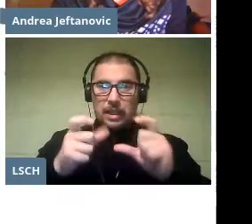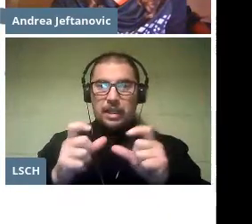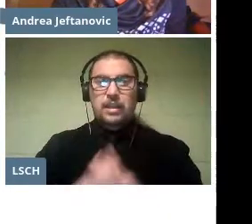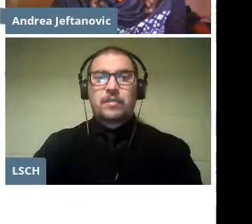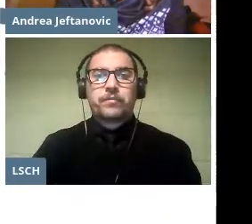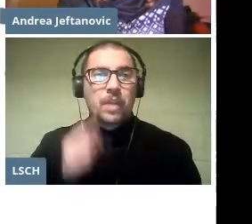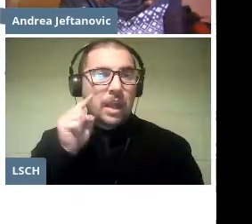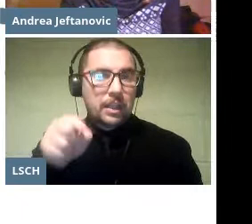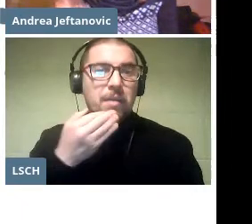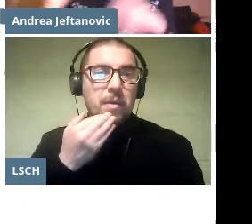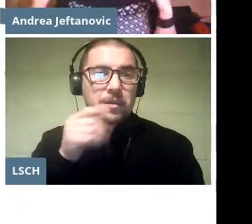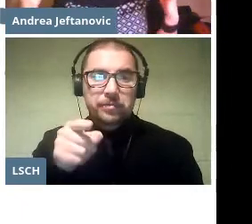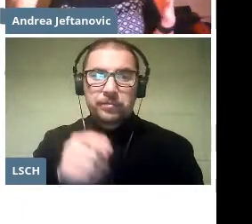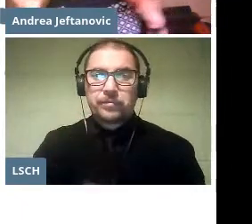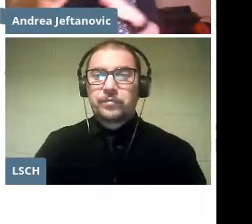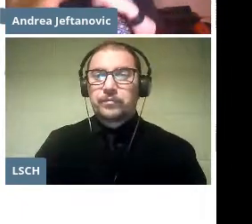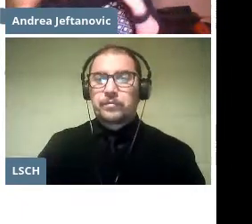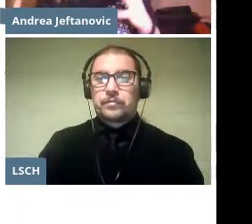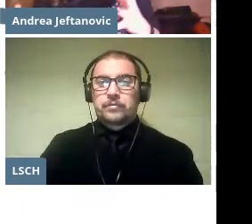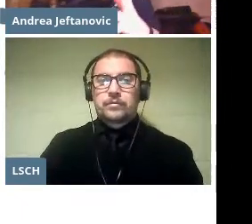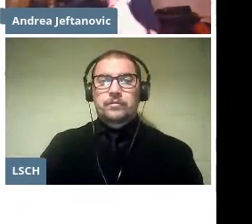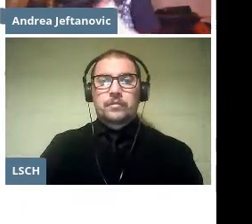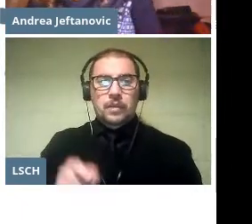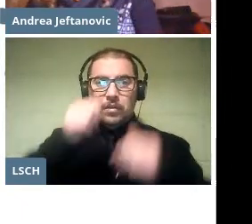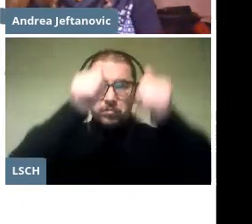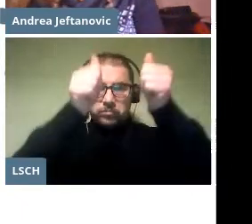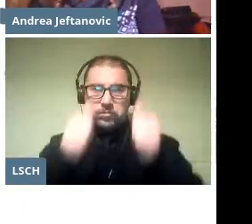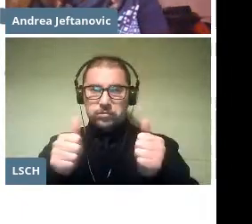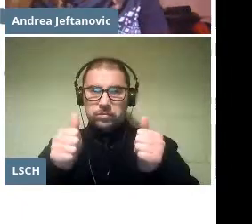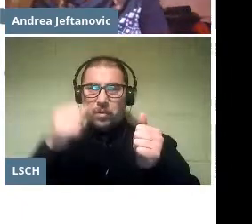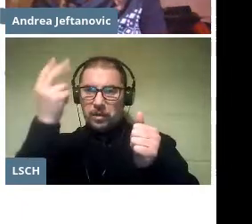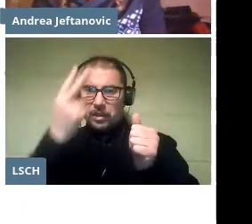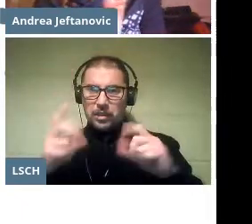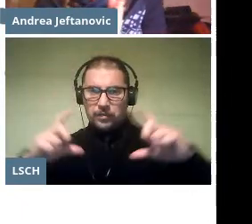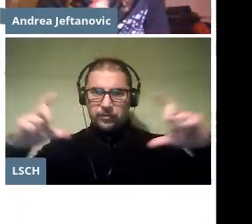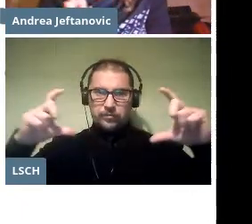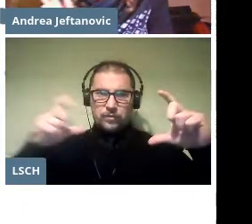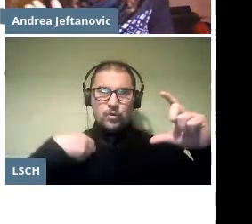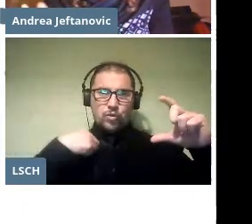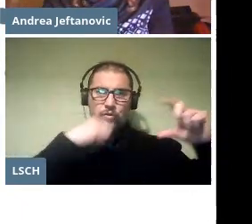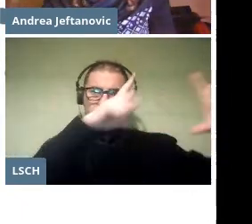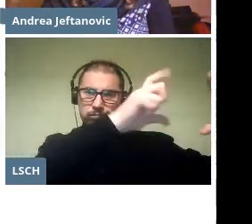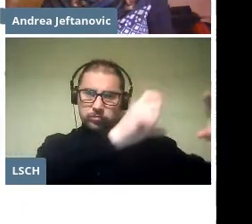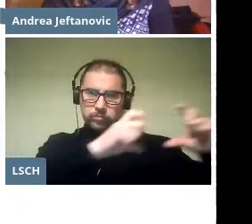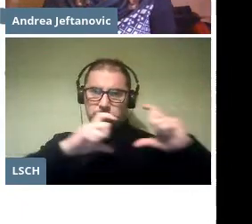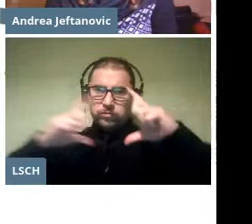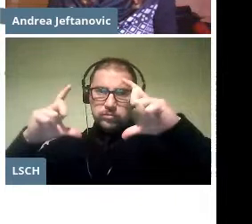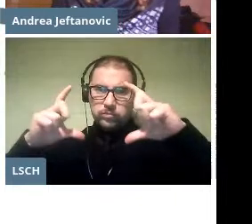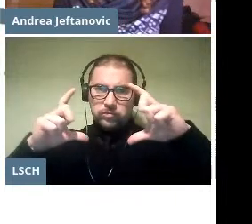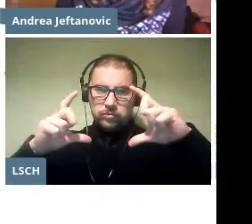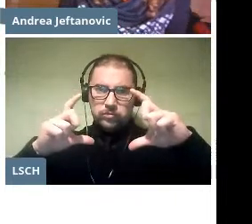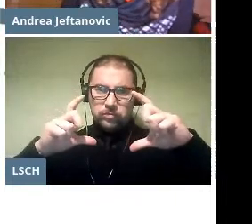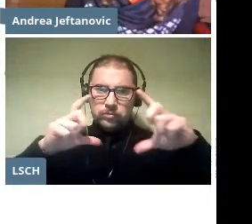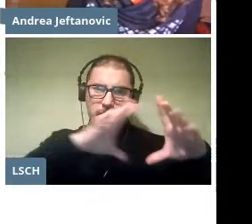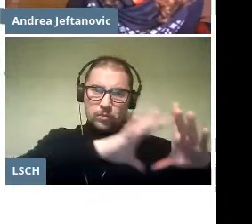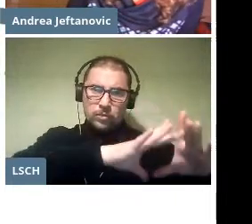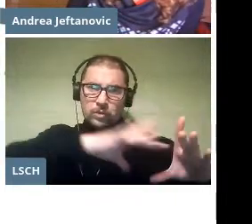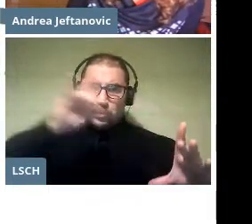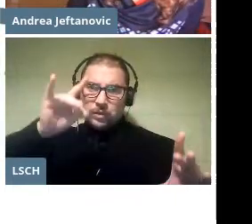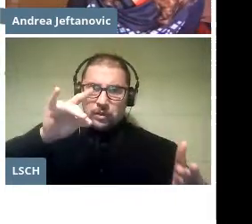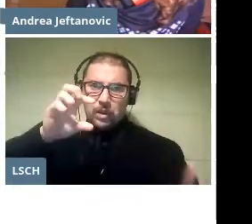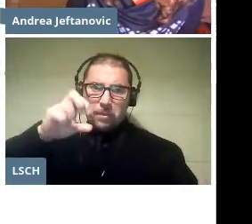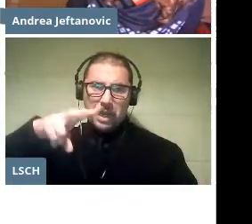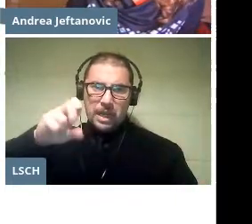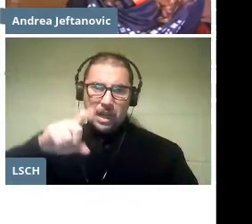Y acá, esto estaba en una pancarta de un modo artesanal y quise rescatar esta idea. Sal de Itaca, Penélope, el